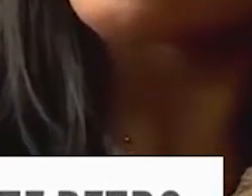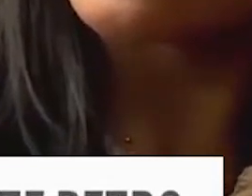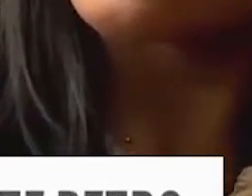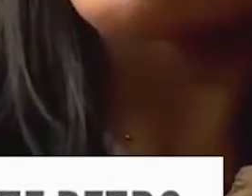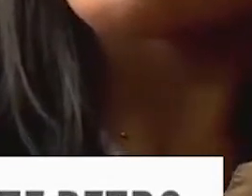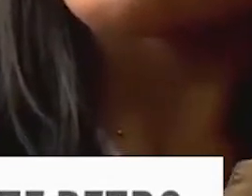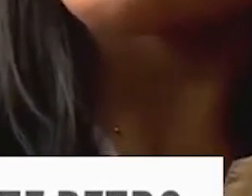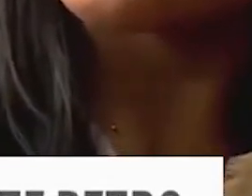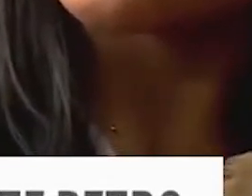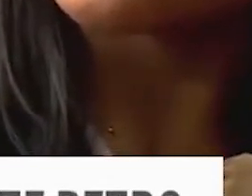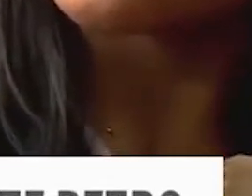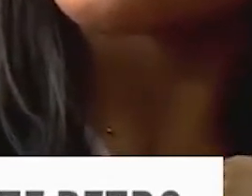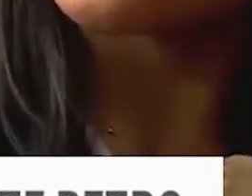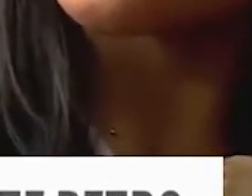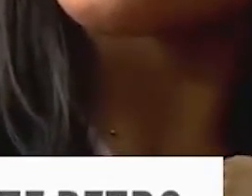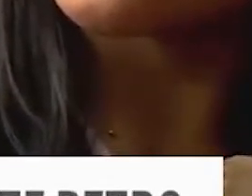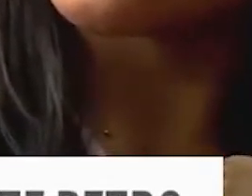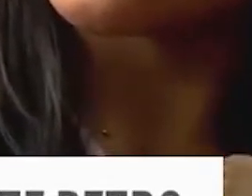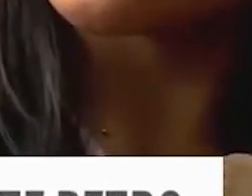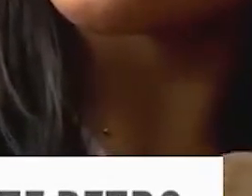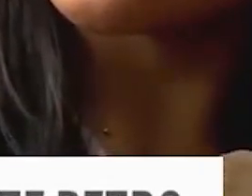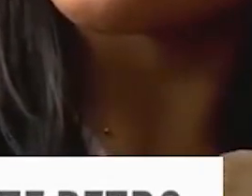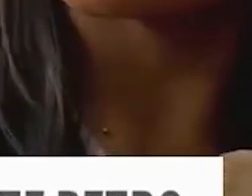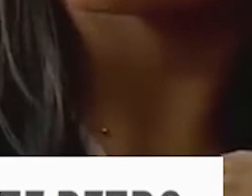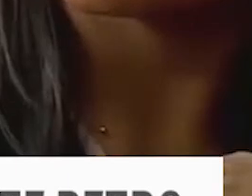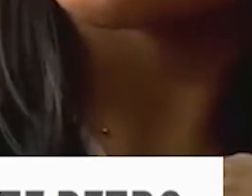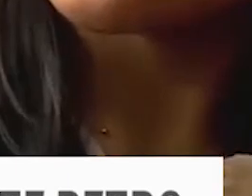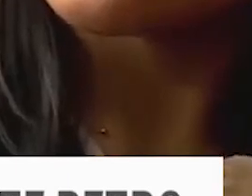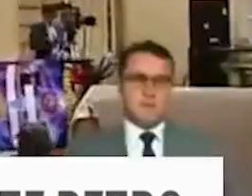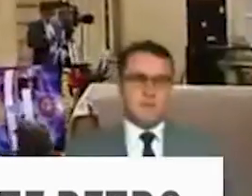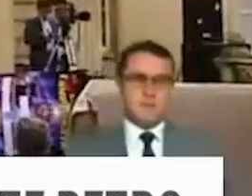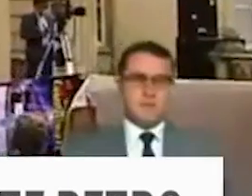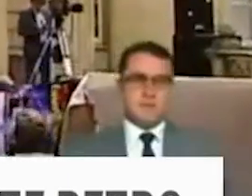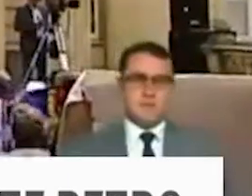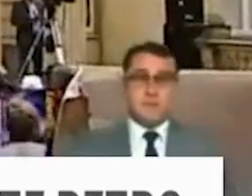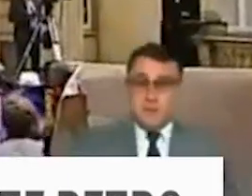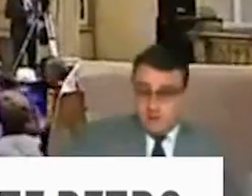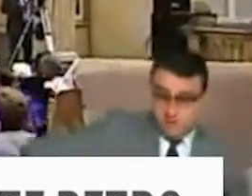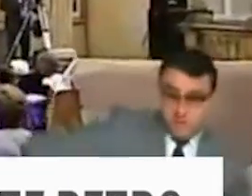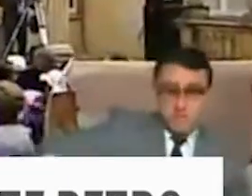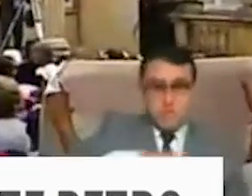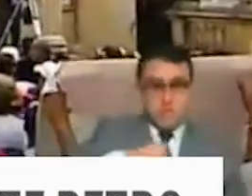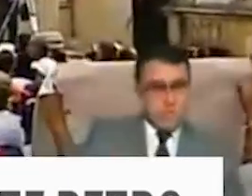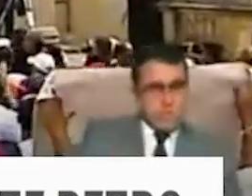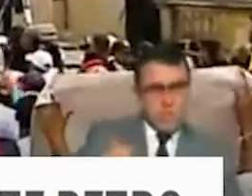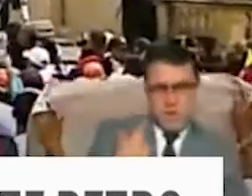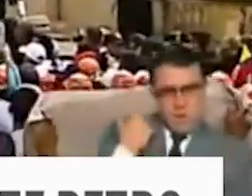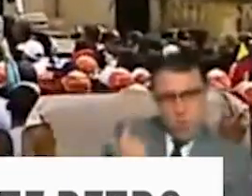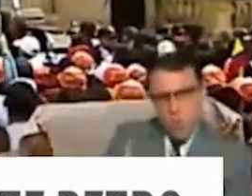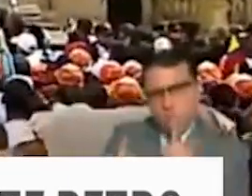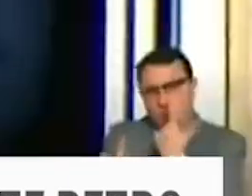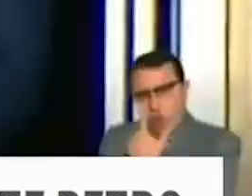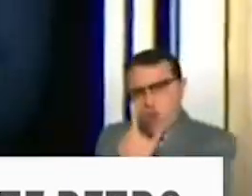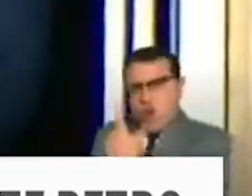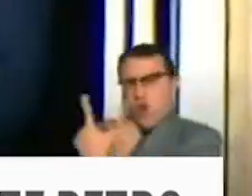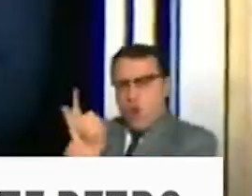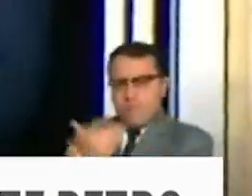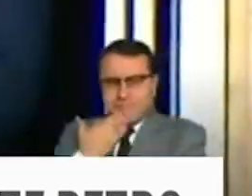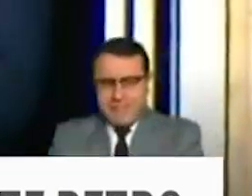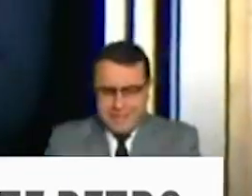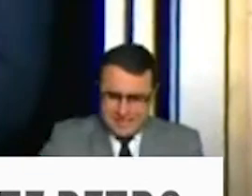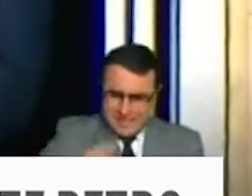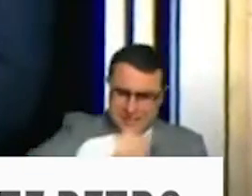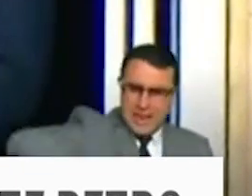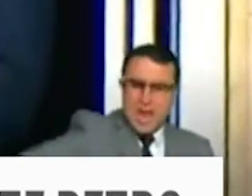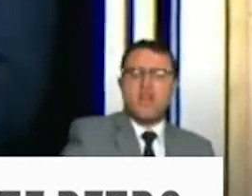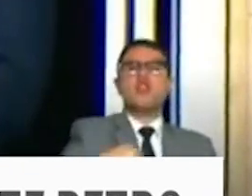la población pacíficamente, menos violencia habrá en el país. Asimismo, recalcó que quiere que los cambios que ha propuesto su